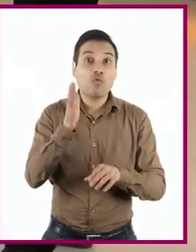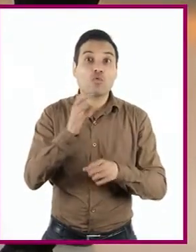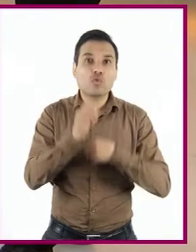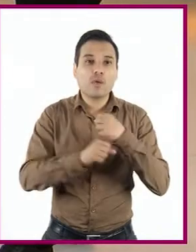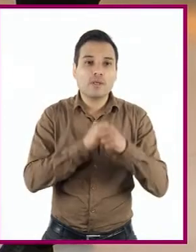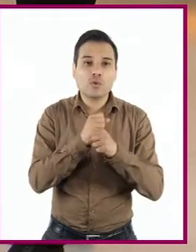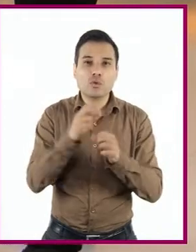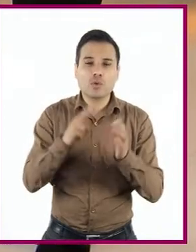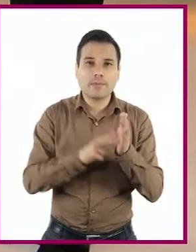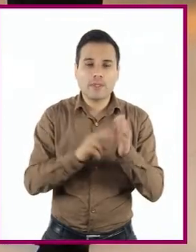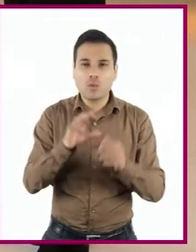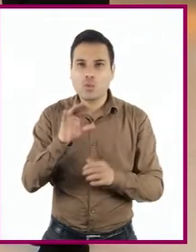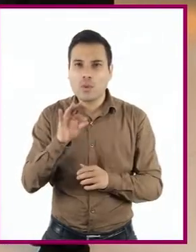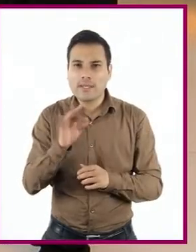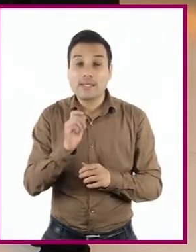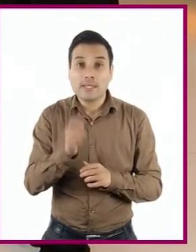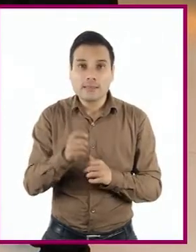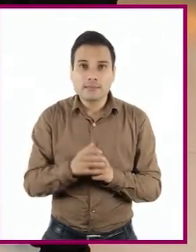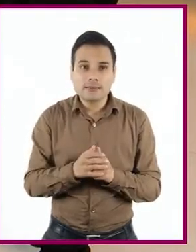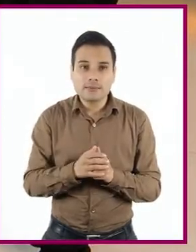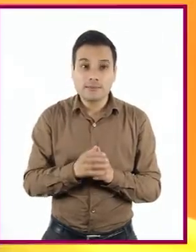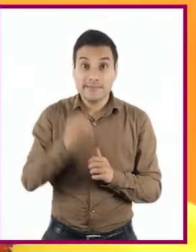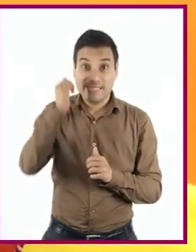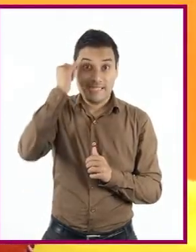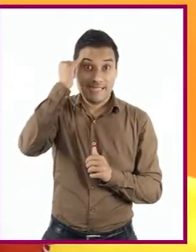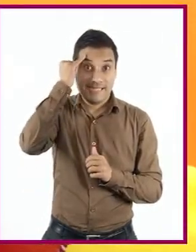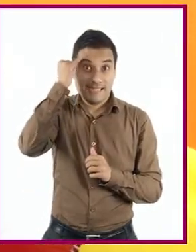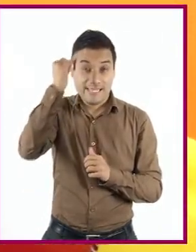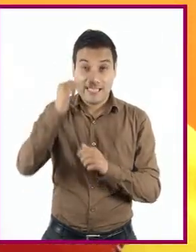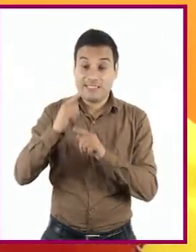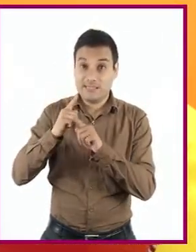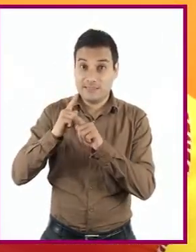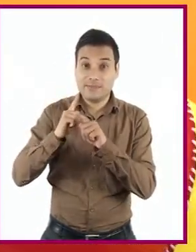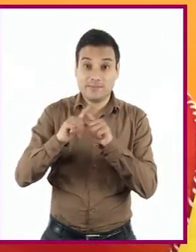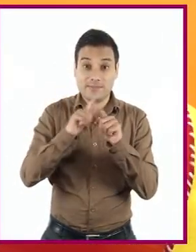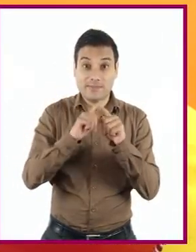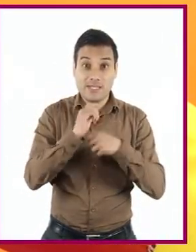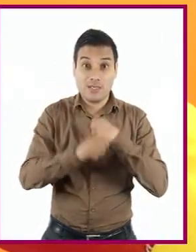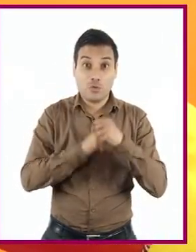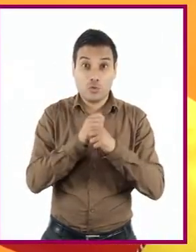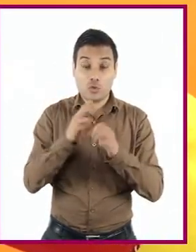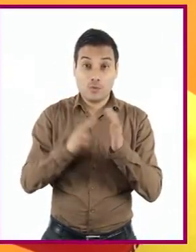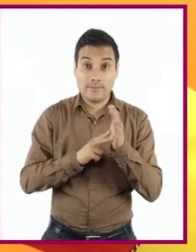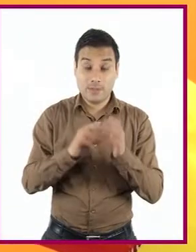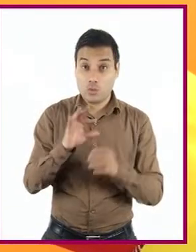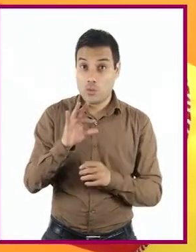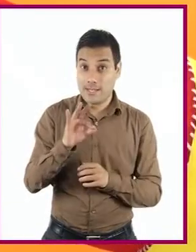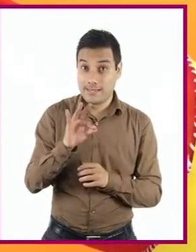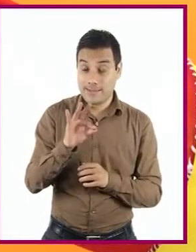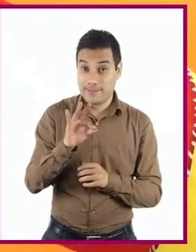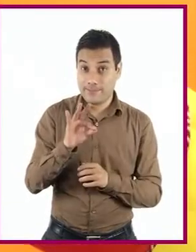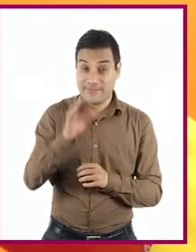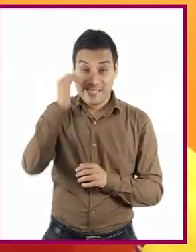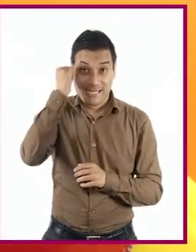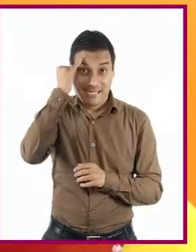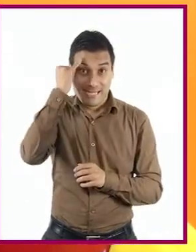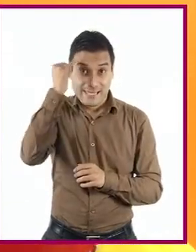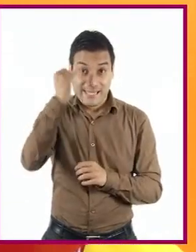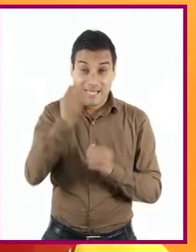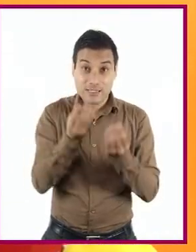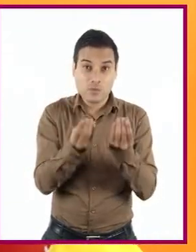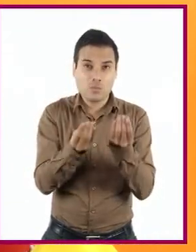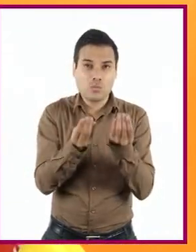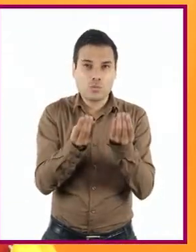2040? Ideas. Ah, en 2040, las grandes ideas van a